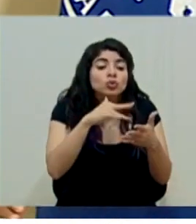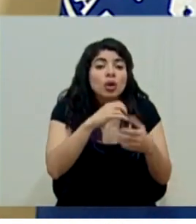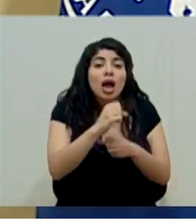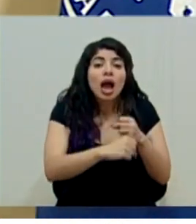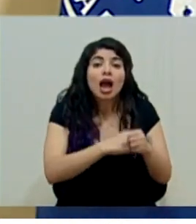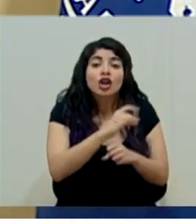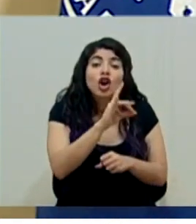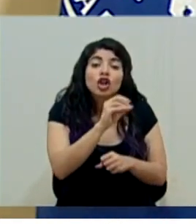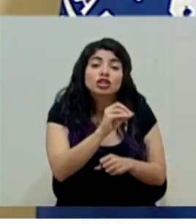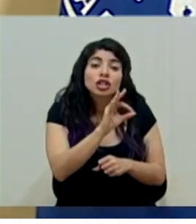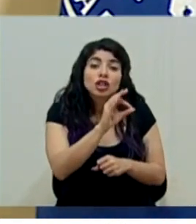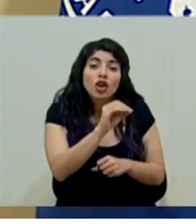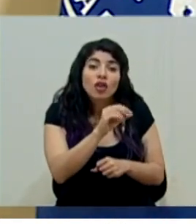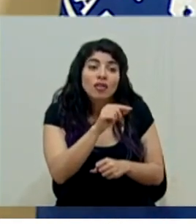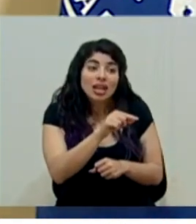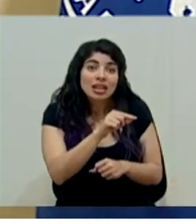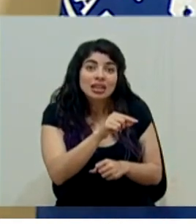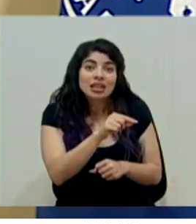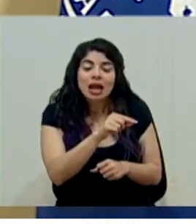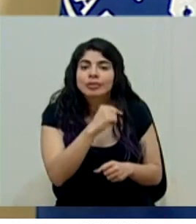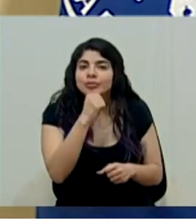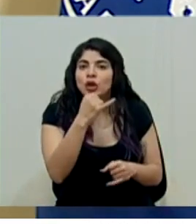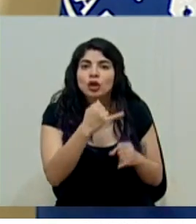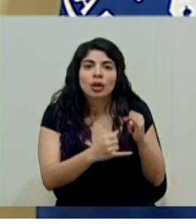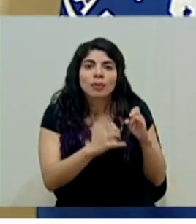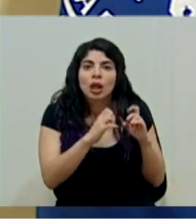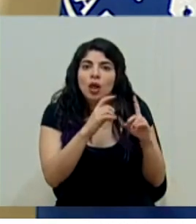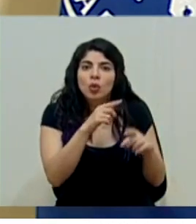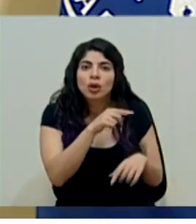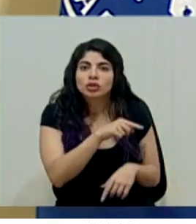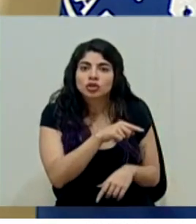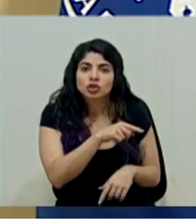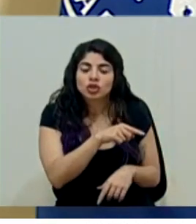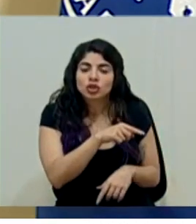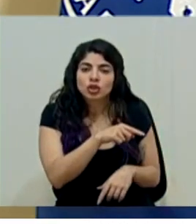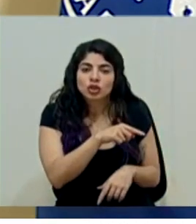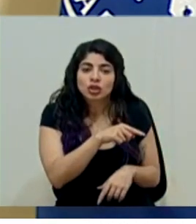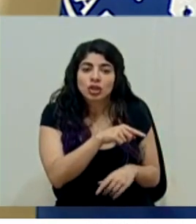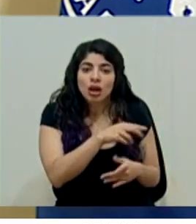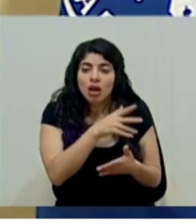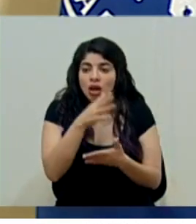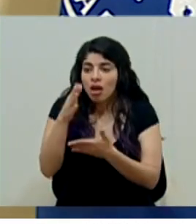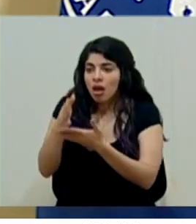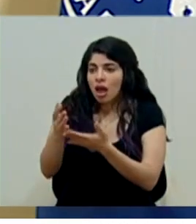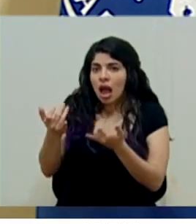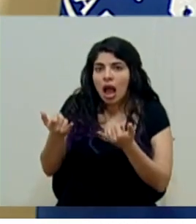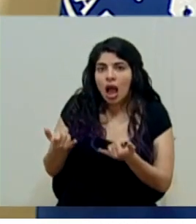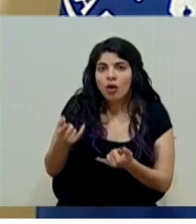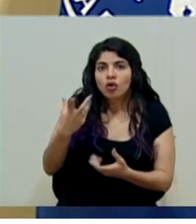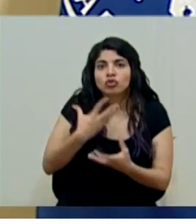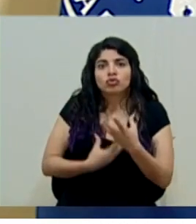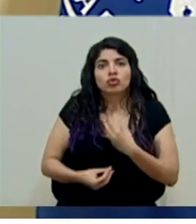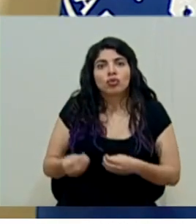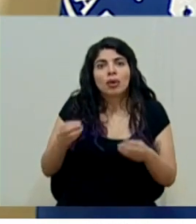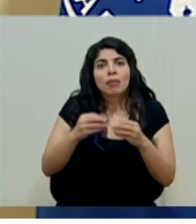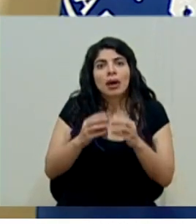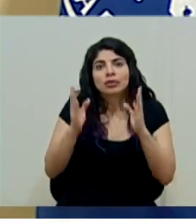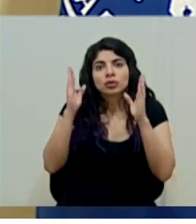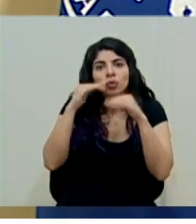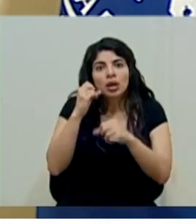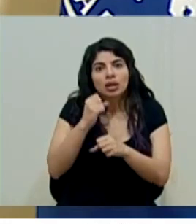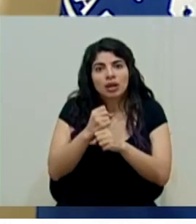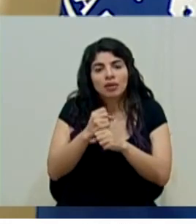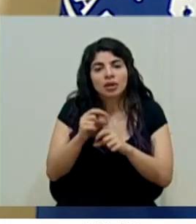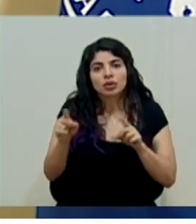los 80 y los 90, que no terminaron su educación y que hoy sufren más el desempleo.